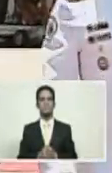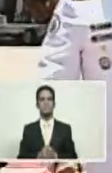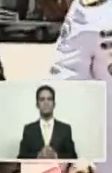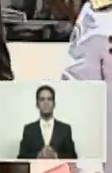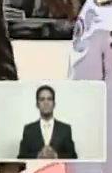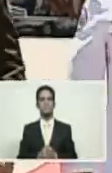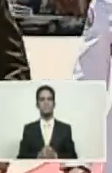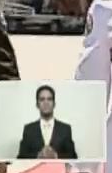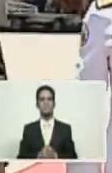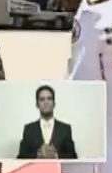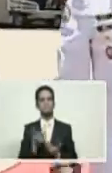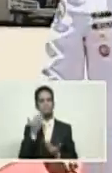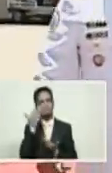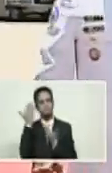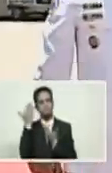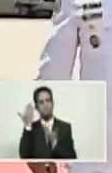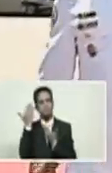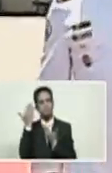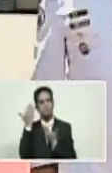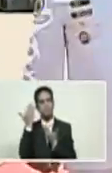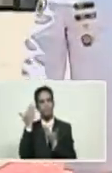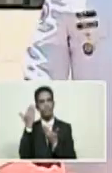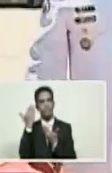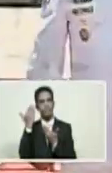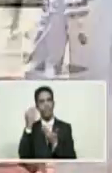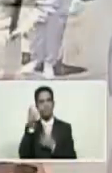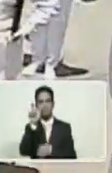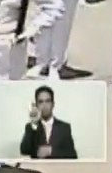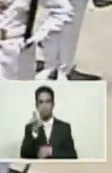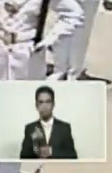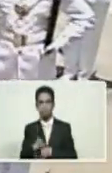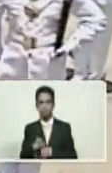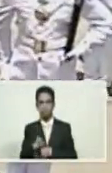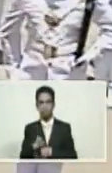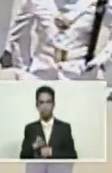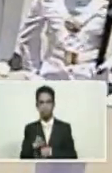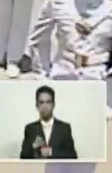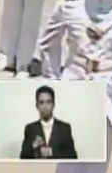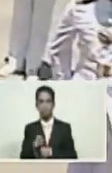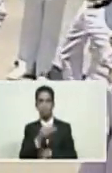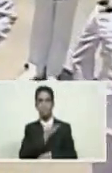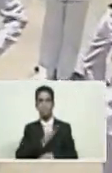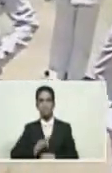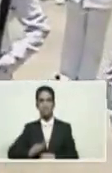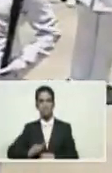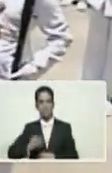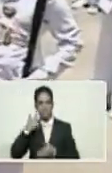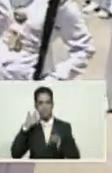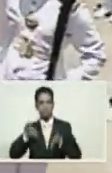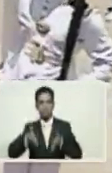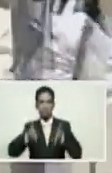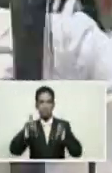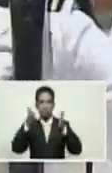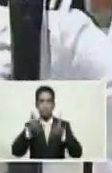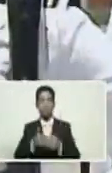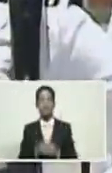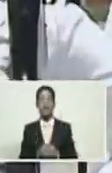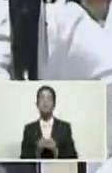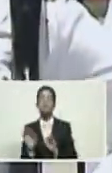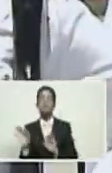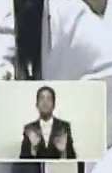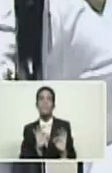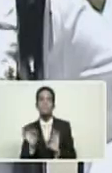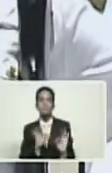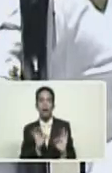En las imágenes, el desplazamiento de la máxima autoridad del país por el Callejón de Honor se prepara para